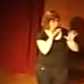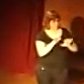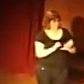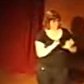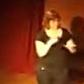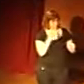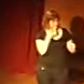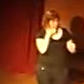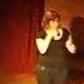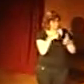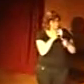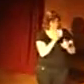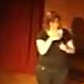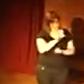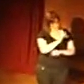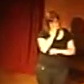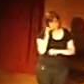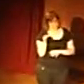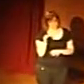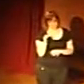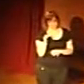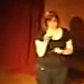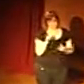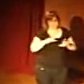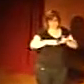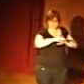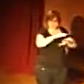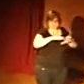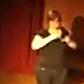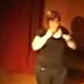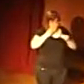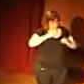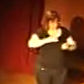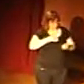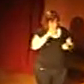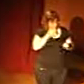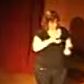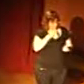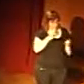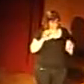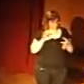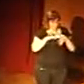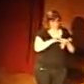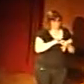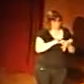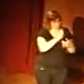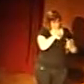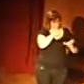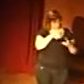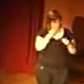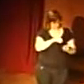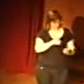los monumentos sino que son escenarios históricos que tienen que ver con la propia historia de España